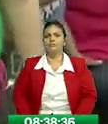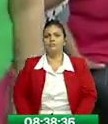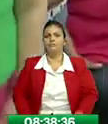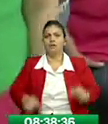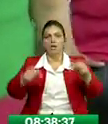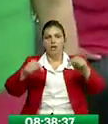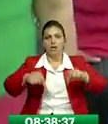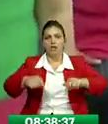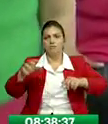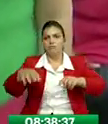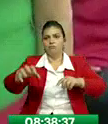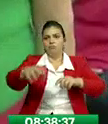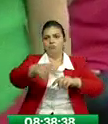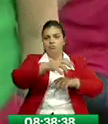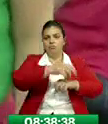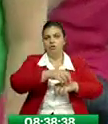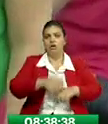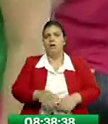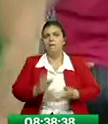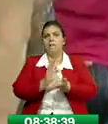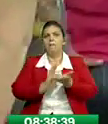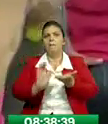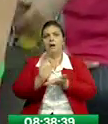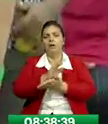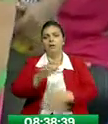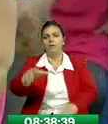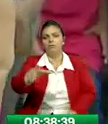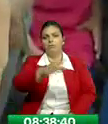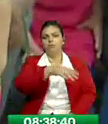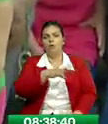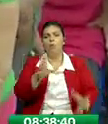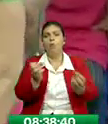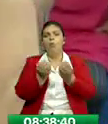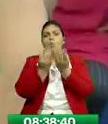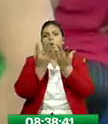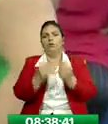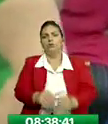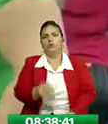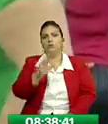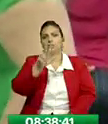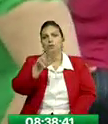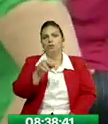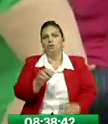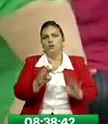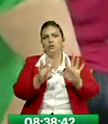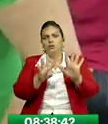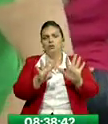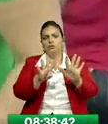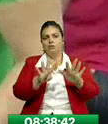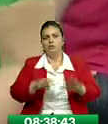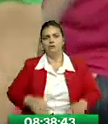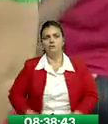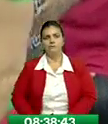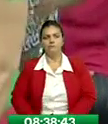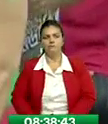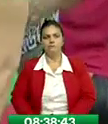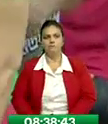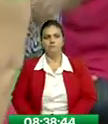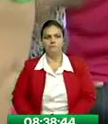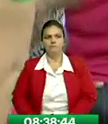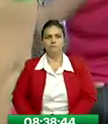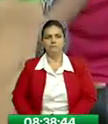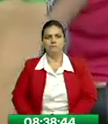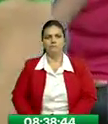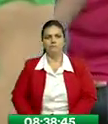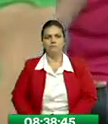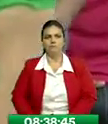39 cooperativas. Amiga, buenos días. Buenos días. ¿Qué pasa en este sector? No olvidado por Dios. No olvidado por Dios. Claro. Pues